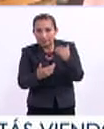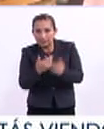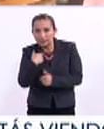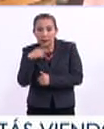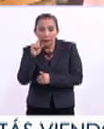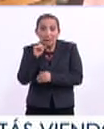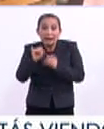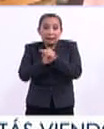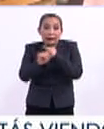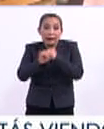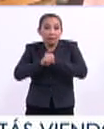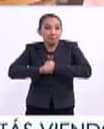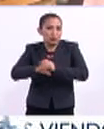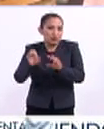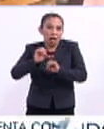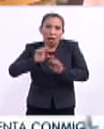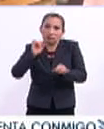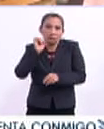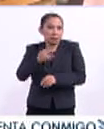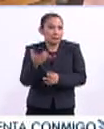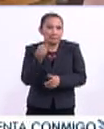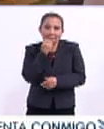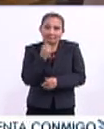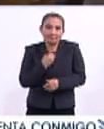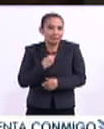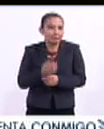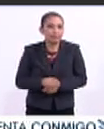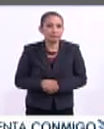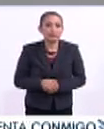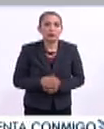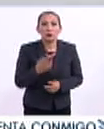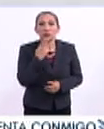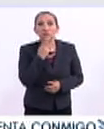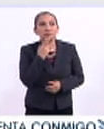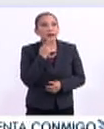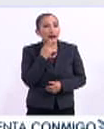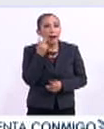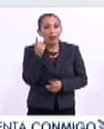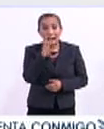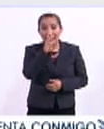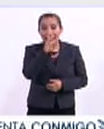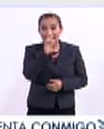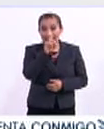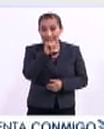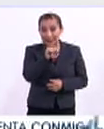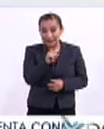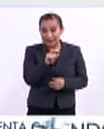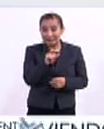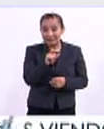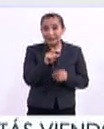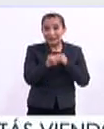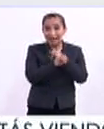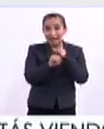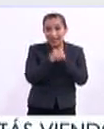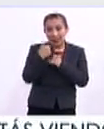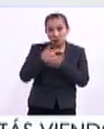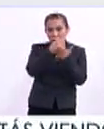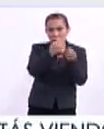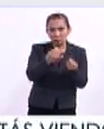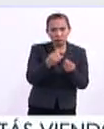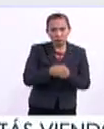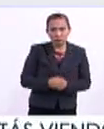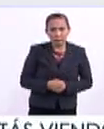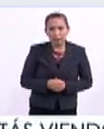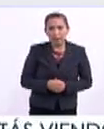en las redes sociales. Sí, no tienes de otra. O sea, digo, usarlas para... Las redes sociales tienen muchas utilidades, ¿no? Sí, pero